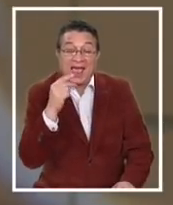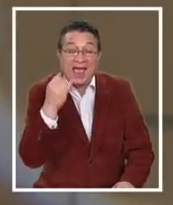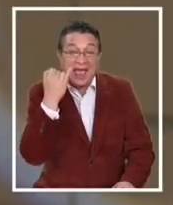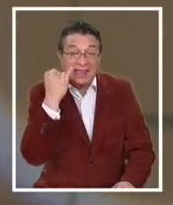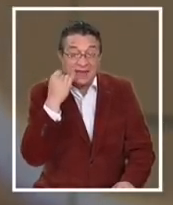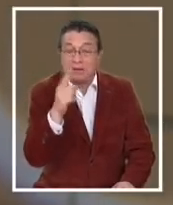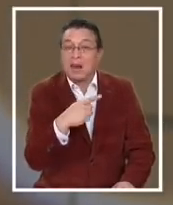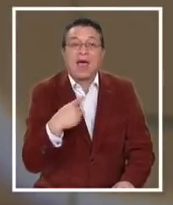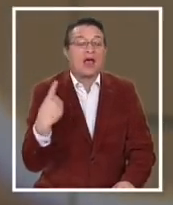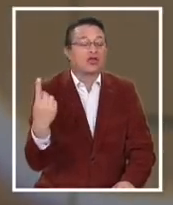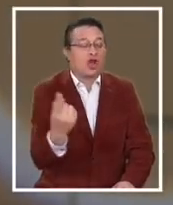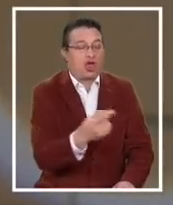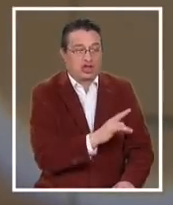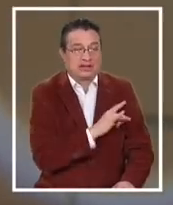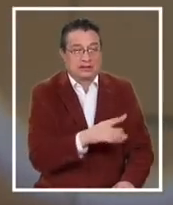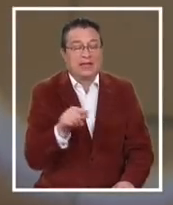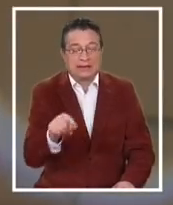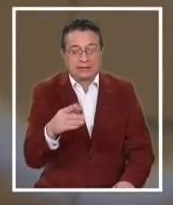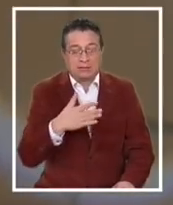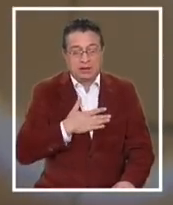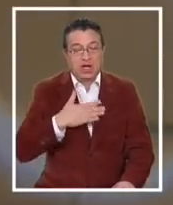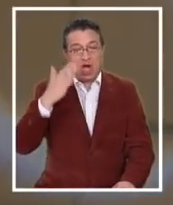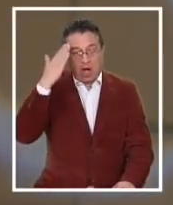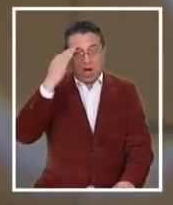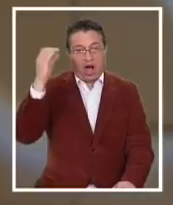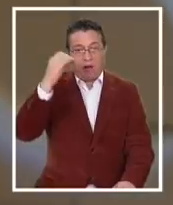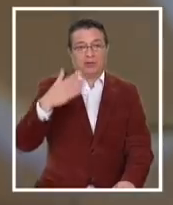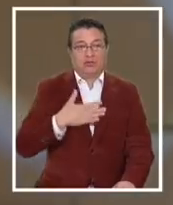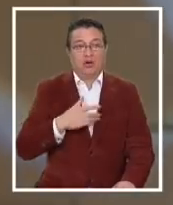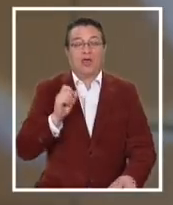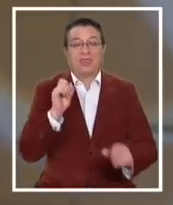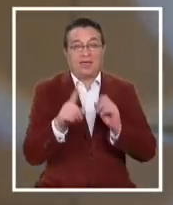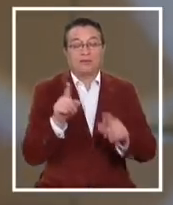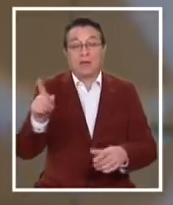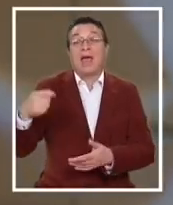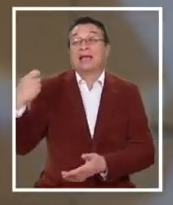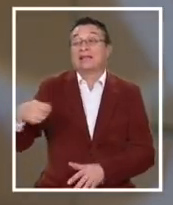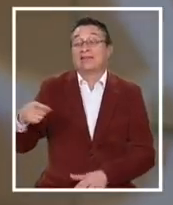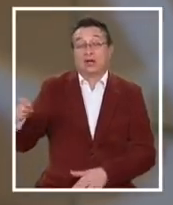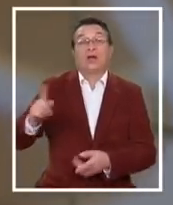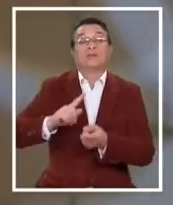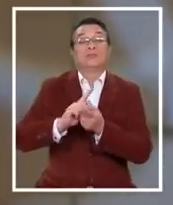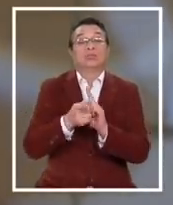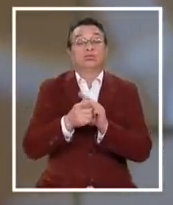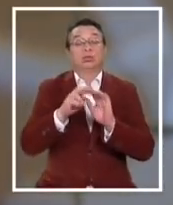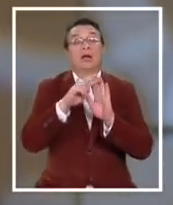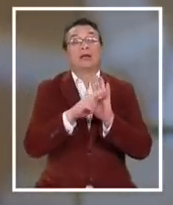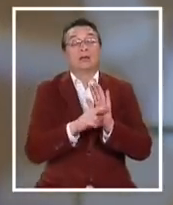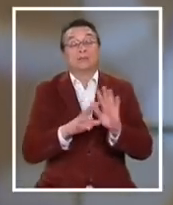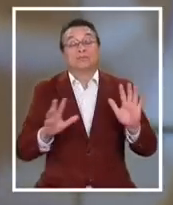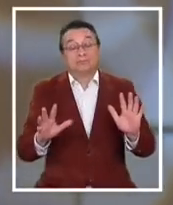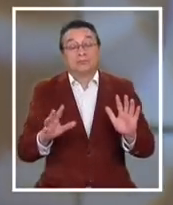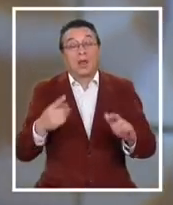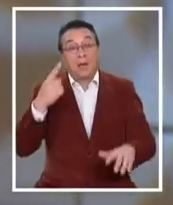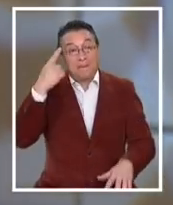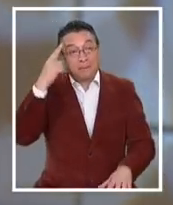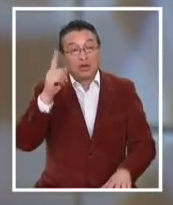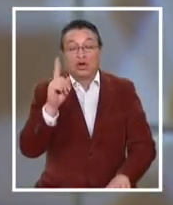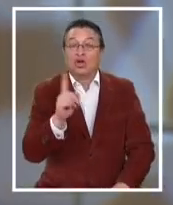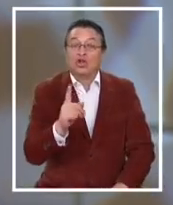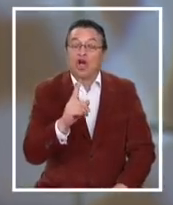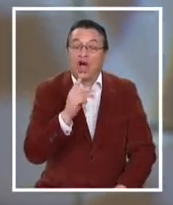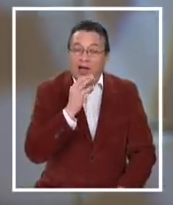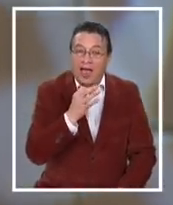crisis, para todos los chilenos. Esa es mi posición, así lo hemos defendido. Ahora, yo entiendo que el Senado hizo una modificación de la regla. Bueno, será así, pero que no se establezcan